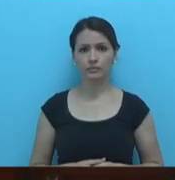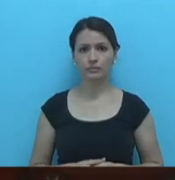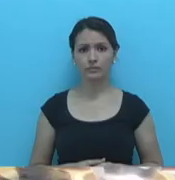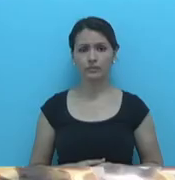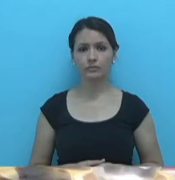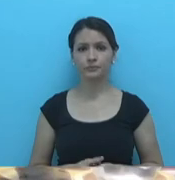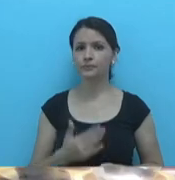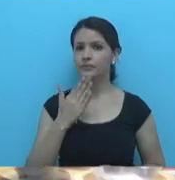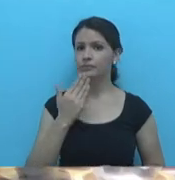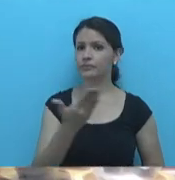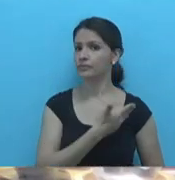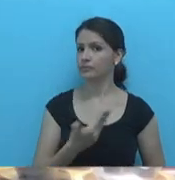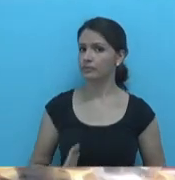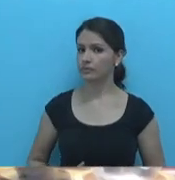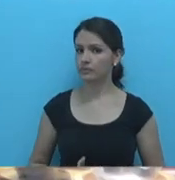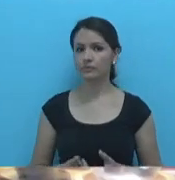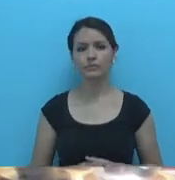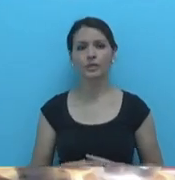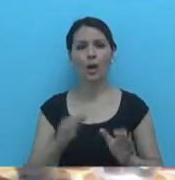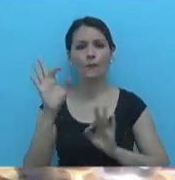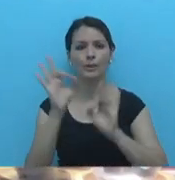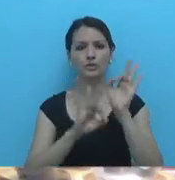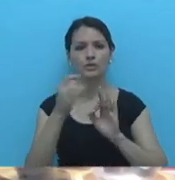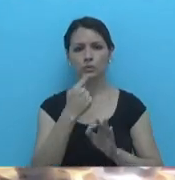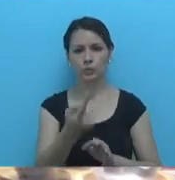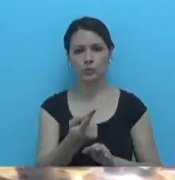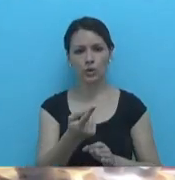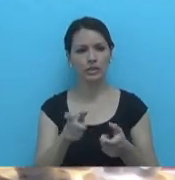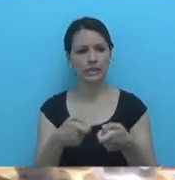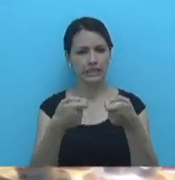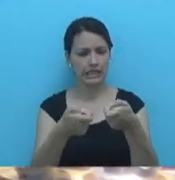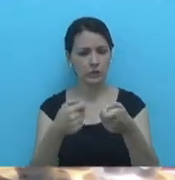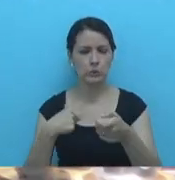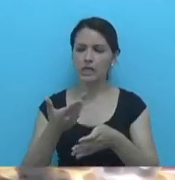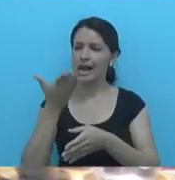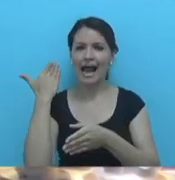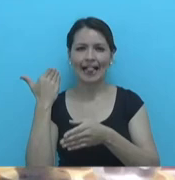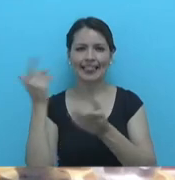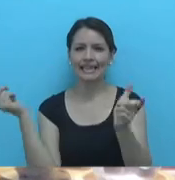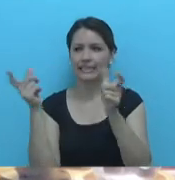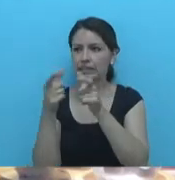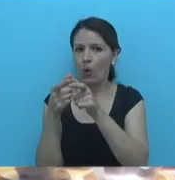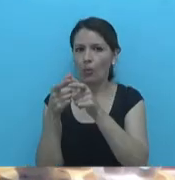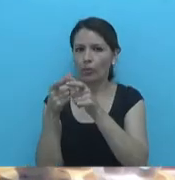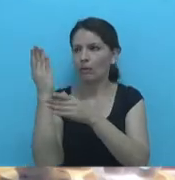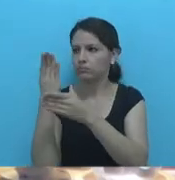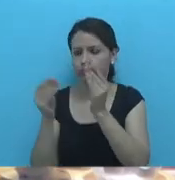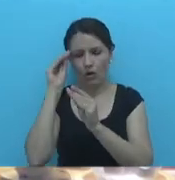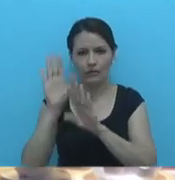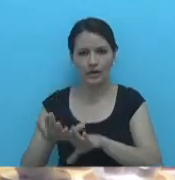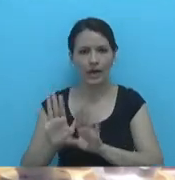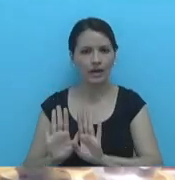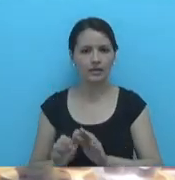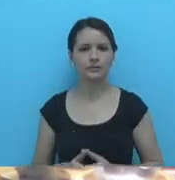Presidente, es para dar ingreso a un proyecto de resolución que no lo planteé en la Comisión de Labor Parlamentaria porque tomé conocimiento después que terminamos la